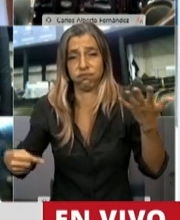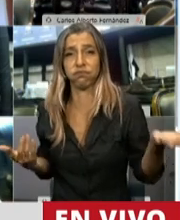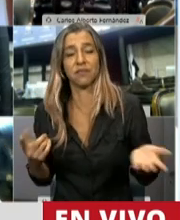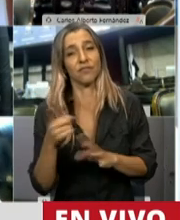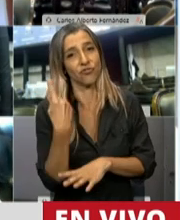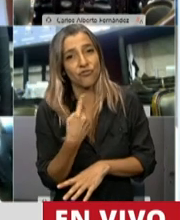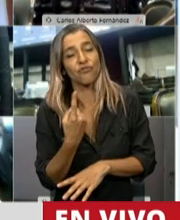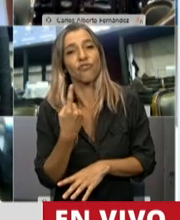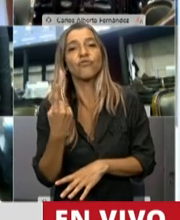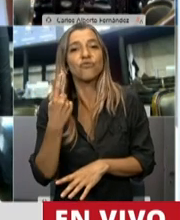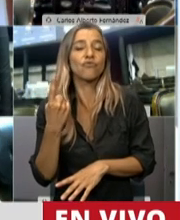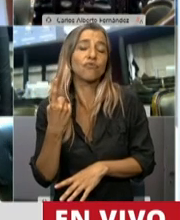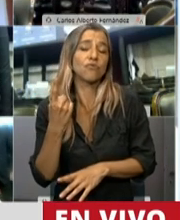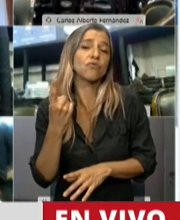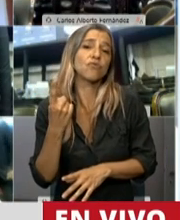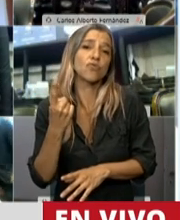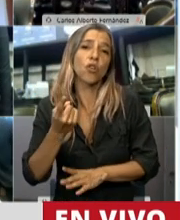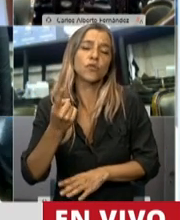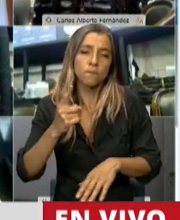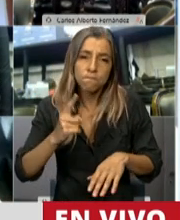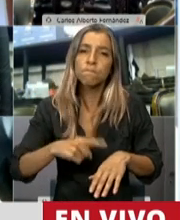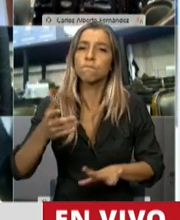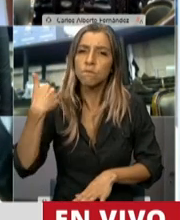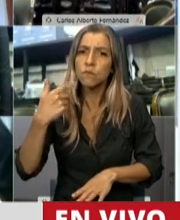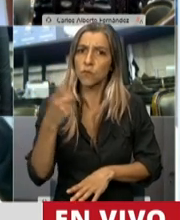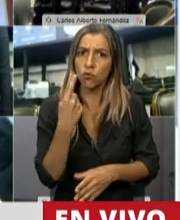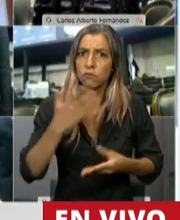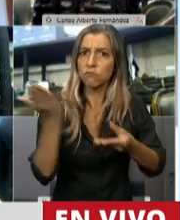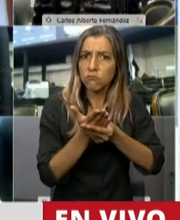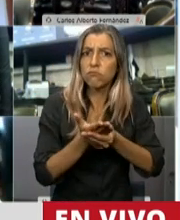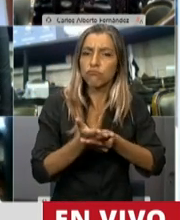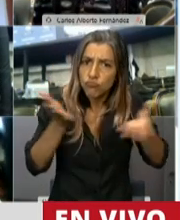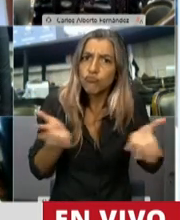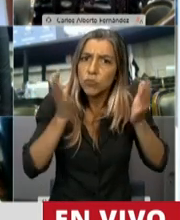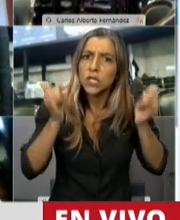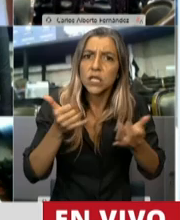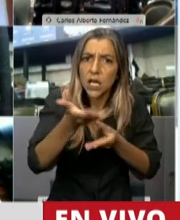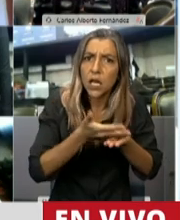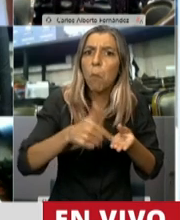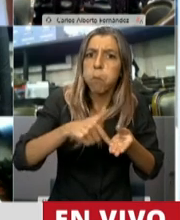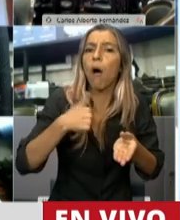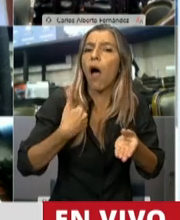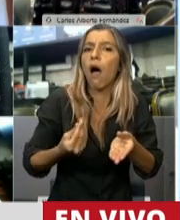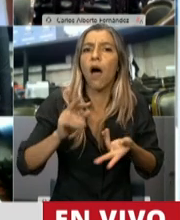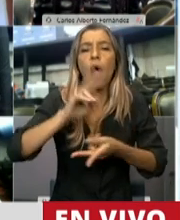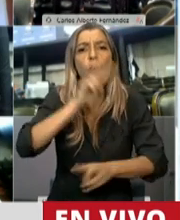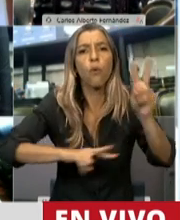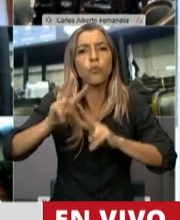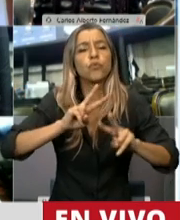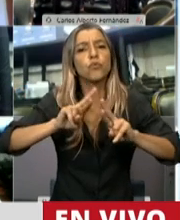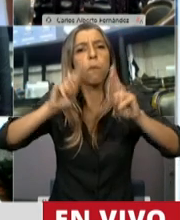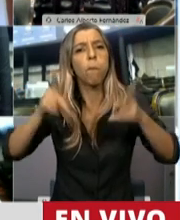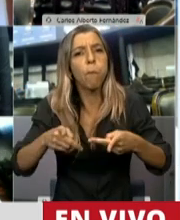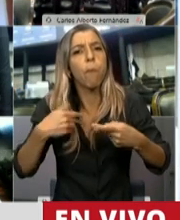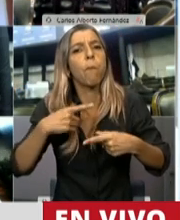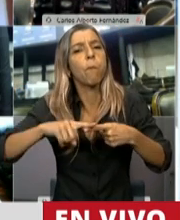un expediente que tiene que ver y que estuvimos de acuerdo y lo impulsamos tiene que ver con la continuidad de políticas de derechos humanos, como